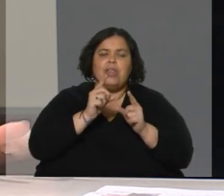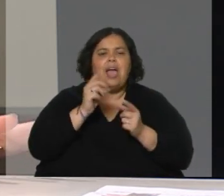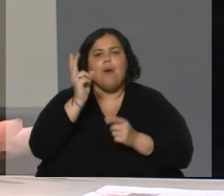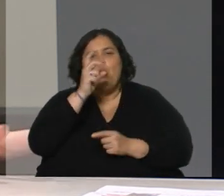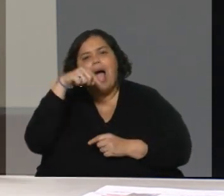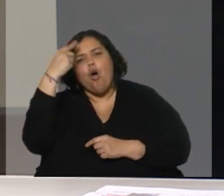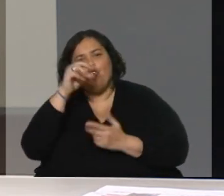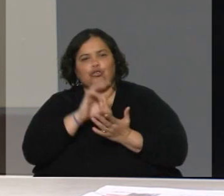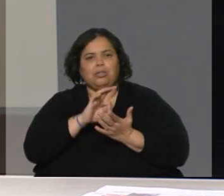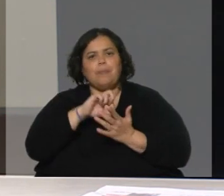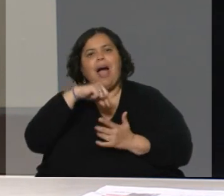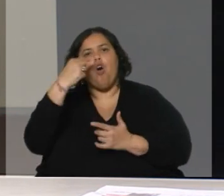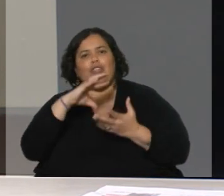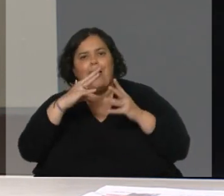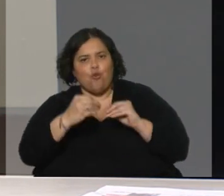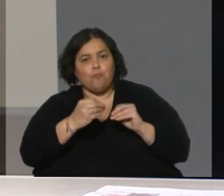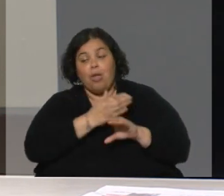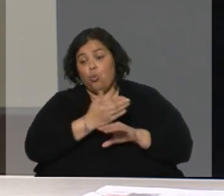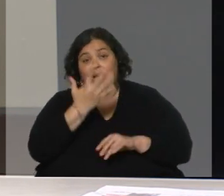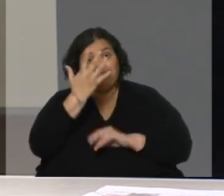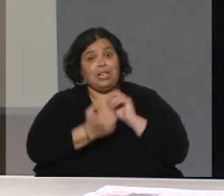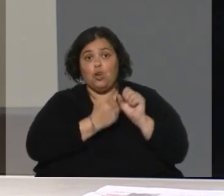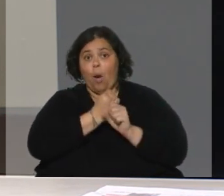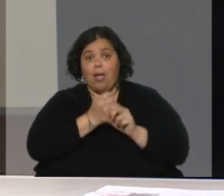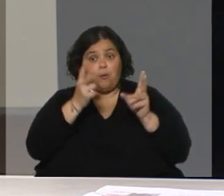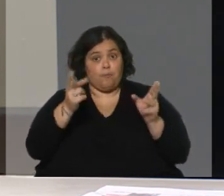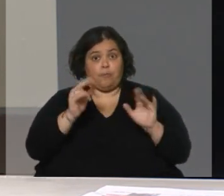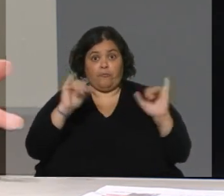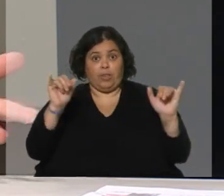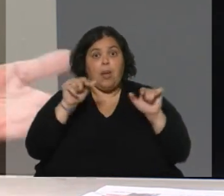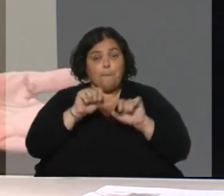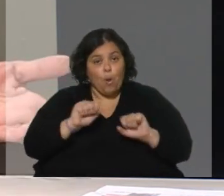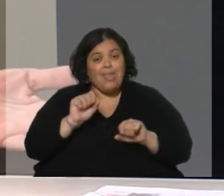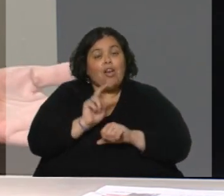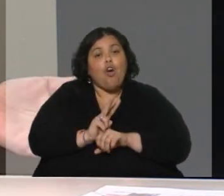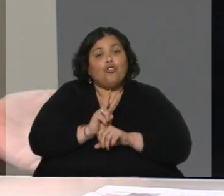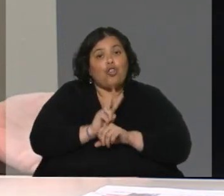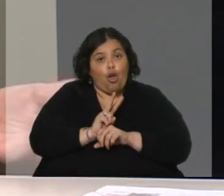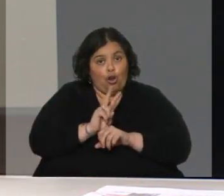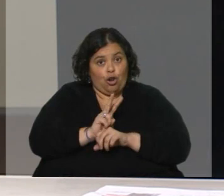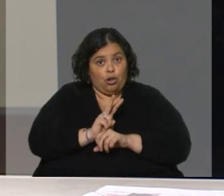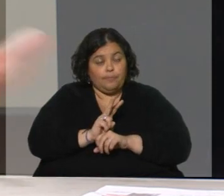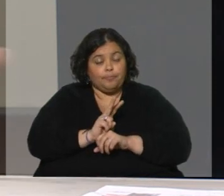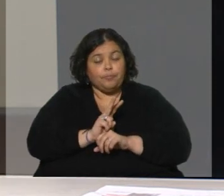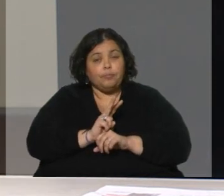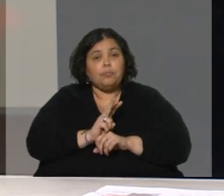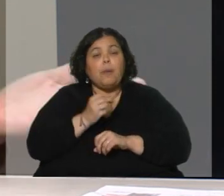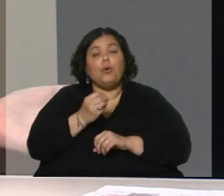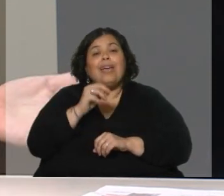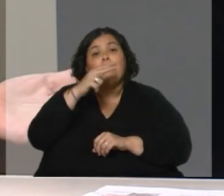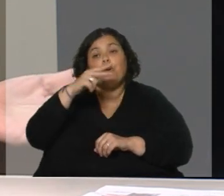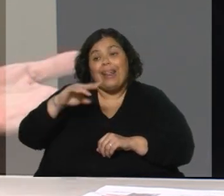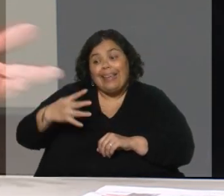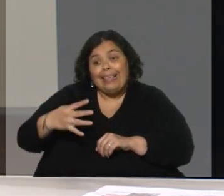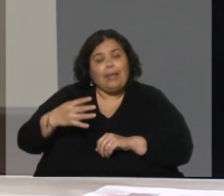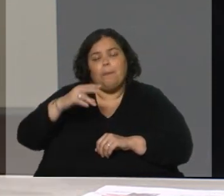sistema diferente en el cual durará cinco años y que pudiera ser controlado con una mayoría simple porque por tres quintos nunca en